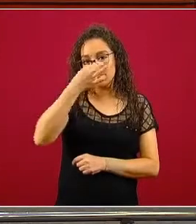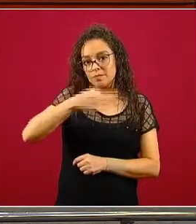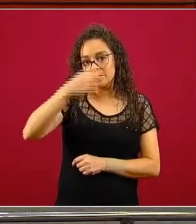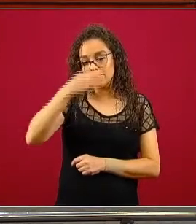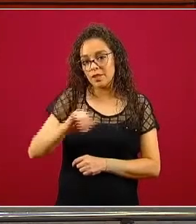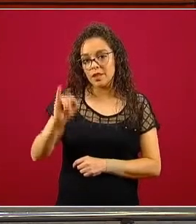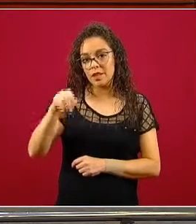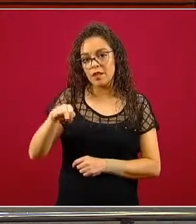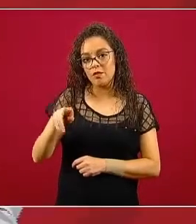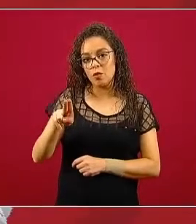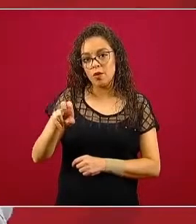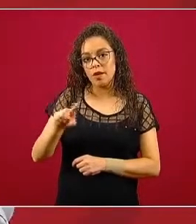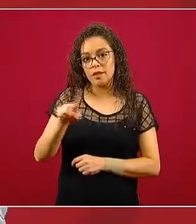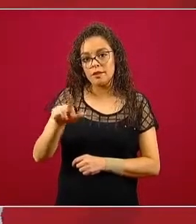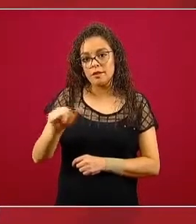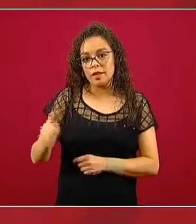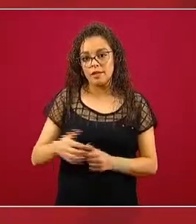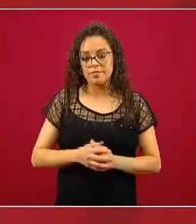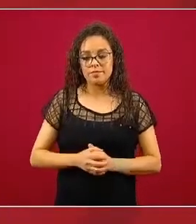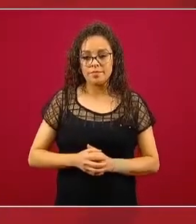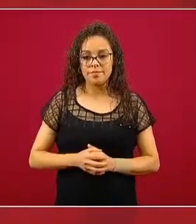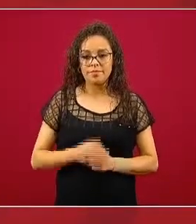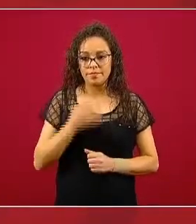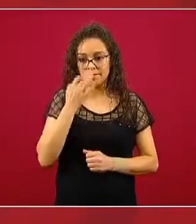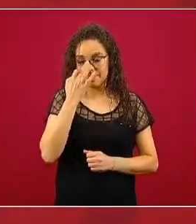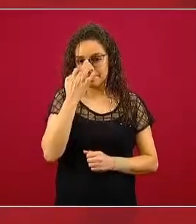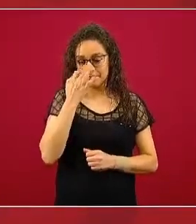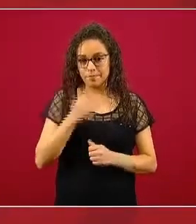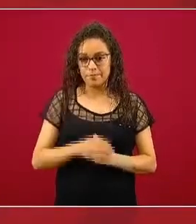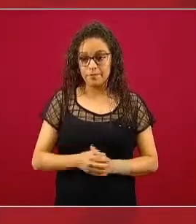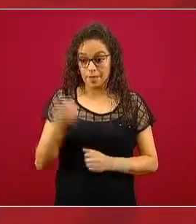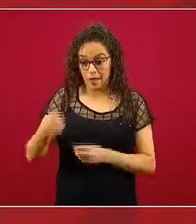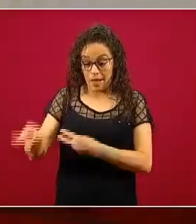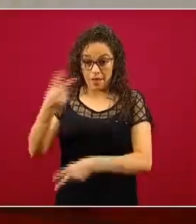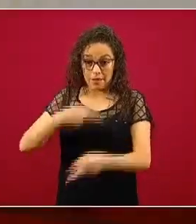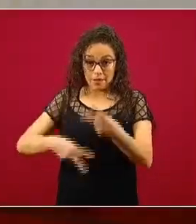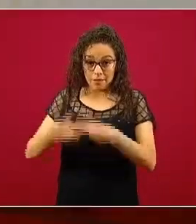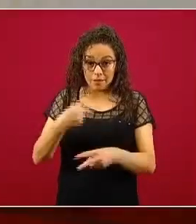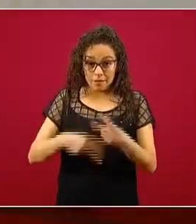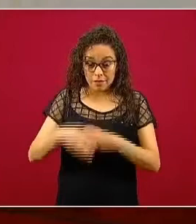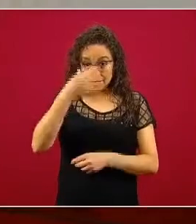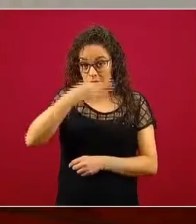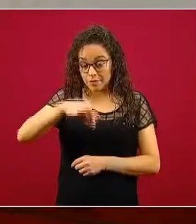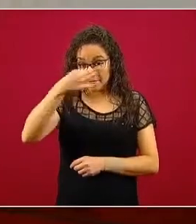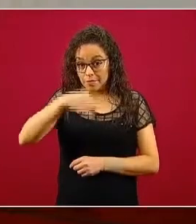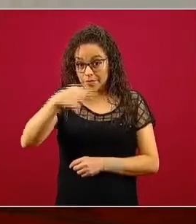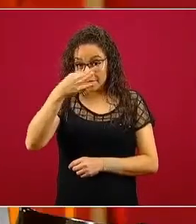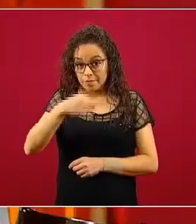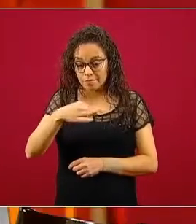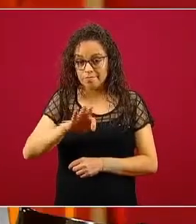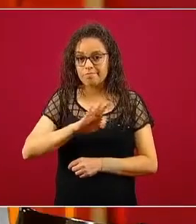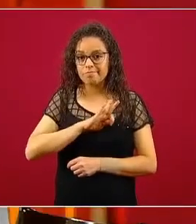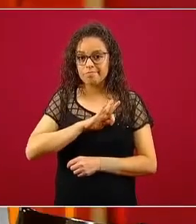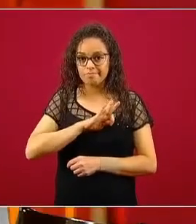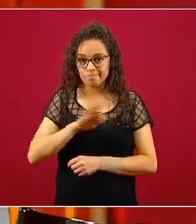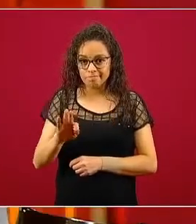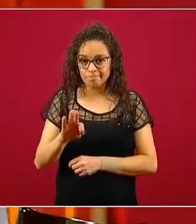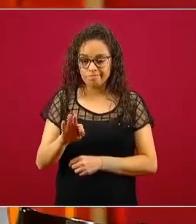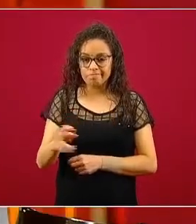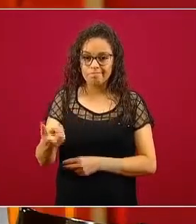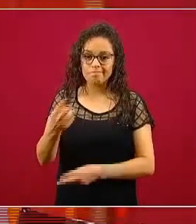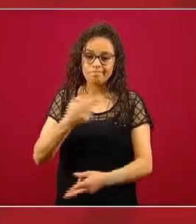No está garantizado, pero es probable que con la llegada de la influenza también pudiera reemerger